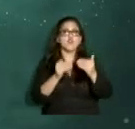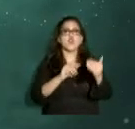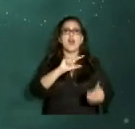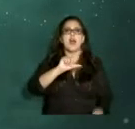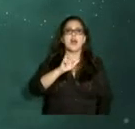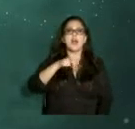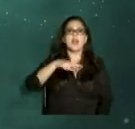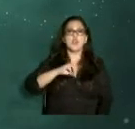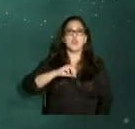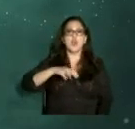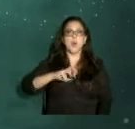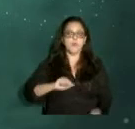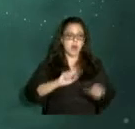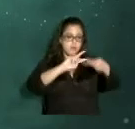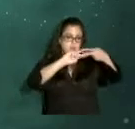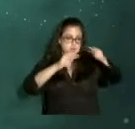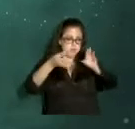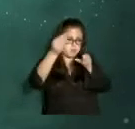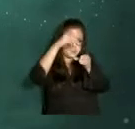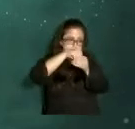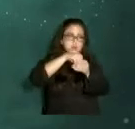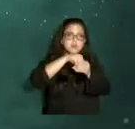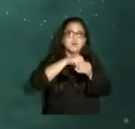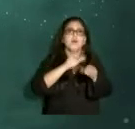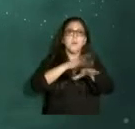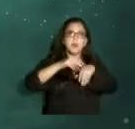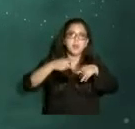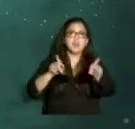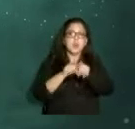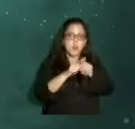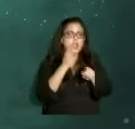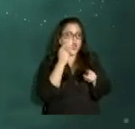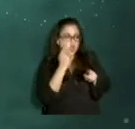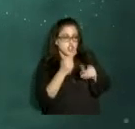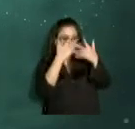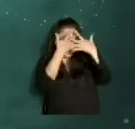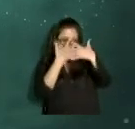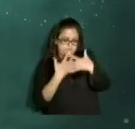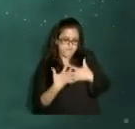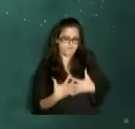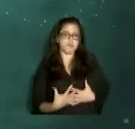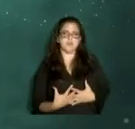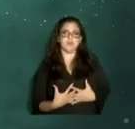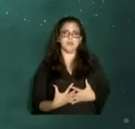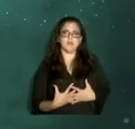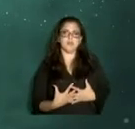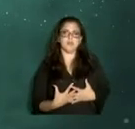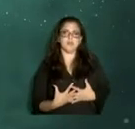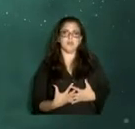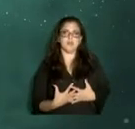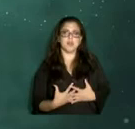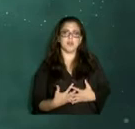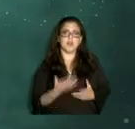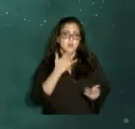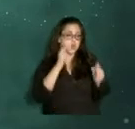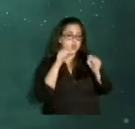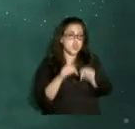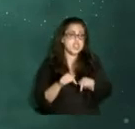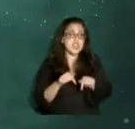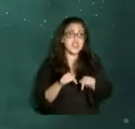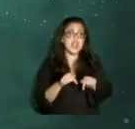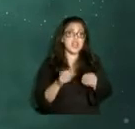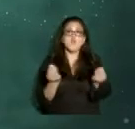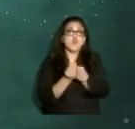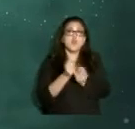Nos permite explorar y conocer más acerca de nuestra intimidad biológica en nuestro material genético, porque hoy día todavía es mucho lo que